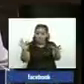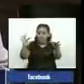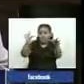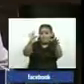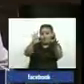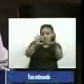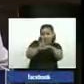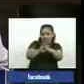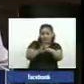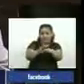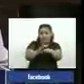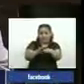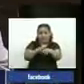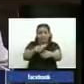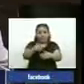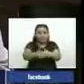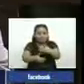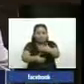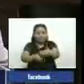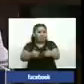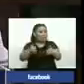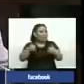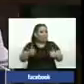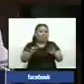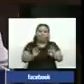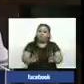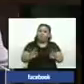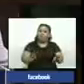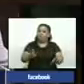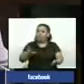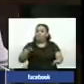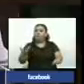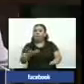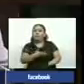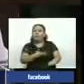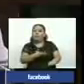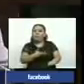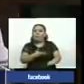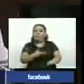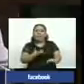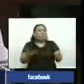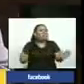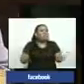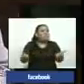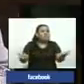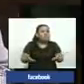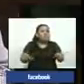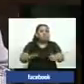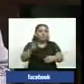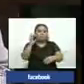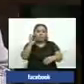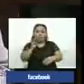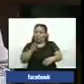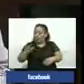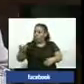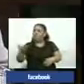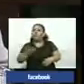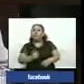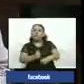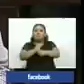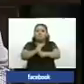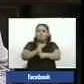se antepone al bienestar de uno. Entonces, nosotros lo que hicimos fue anteponer el bienestar de todos